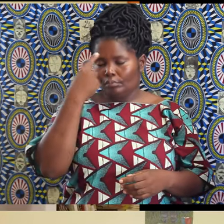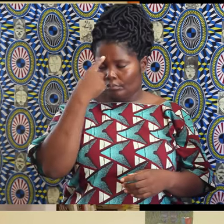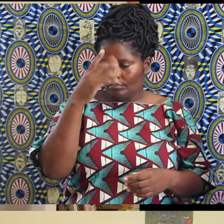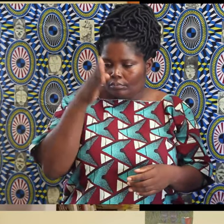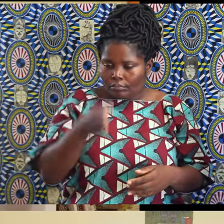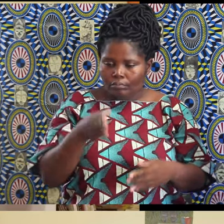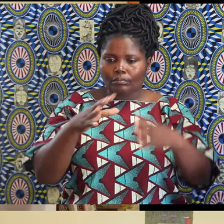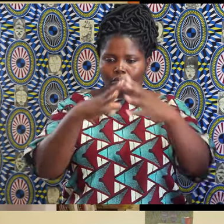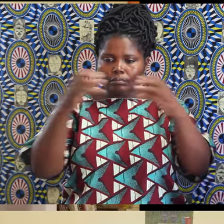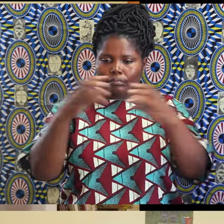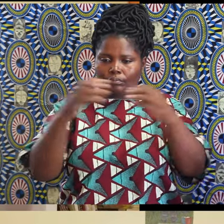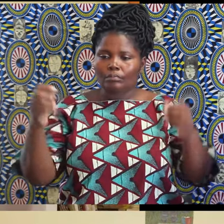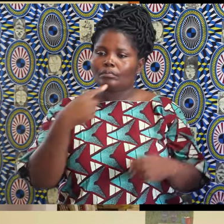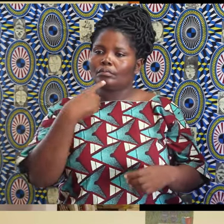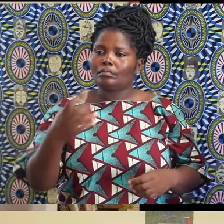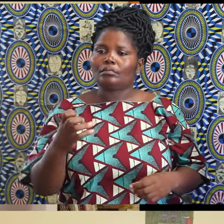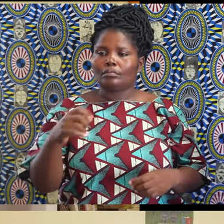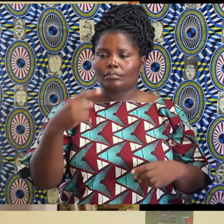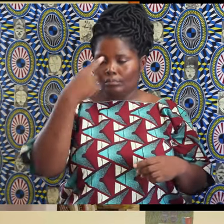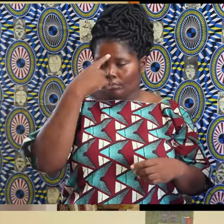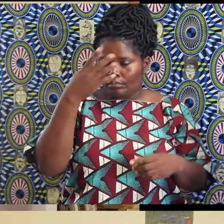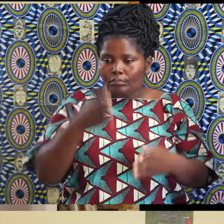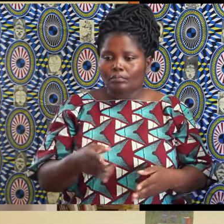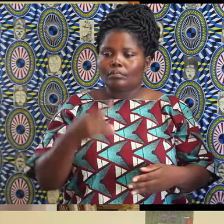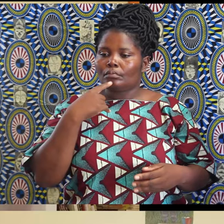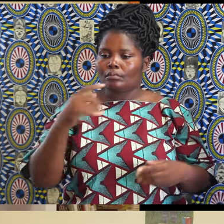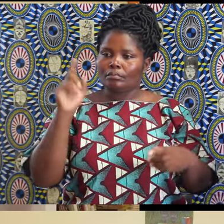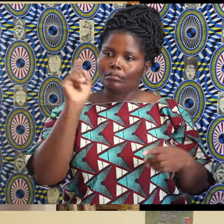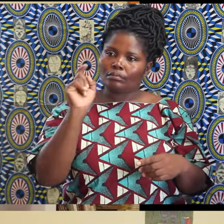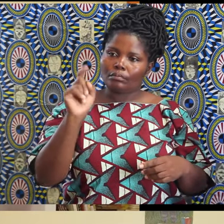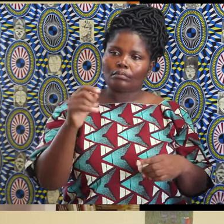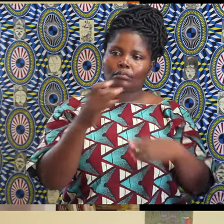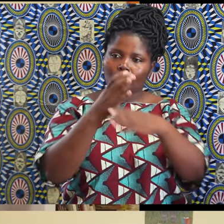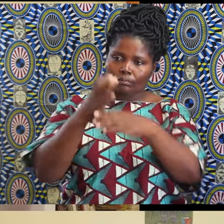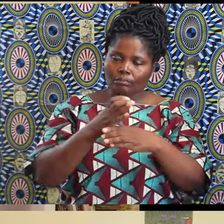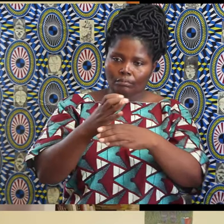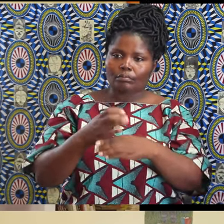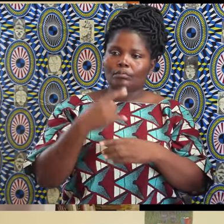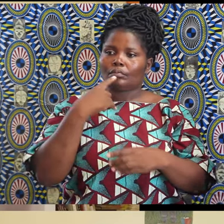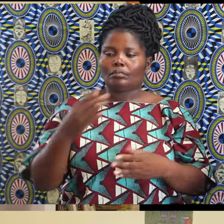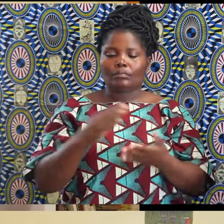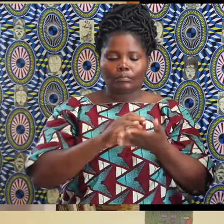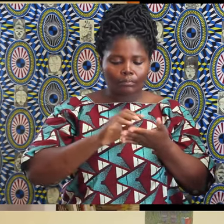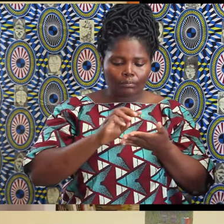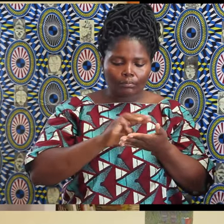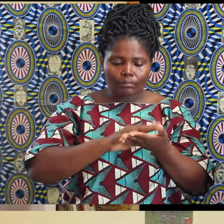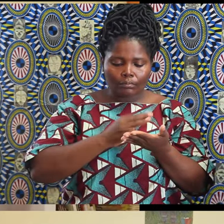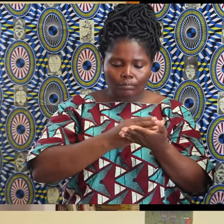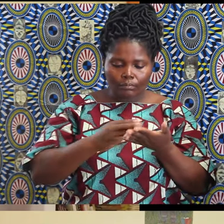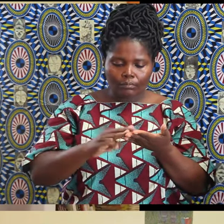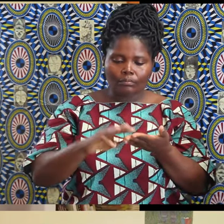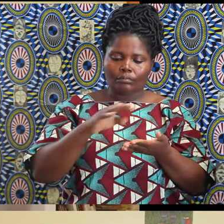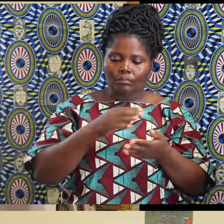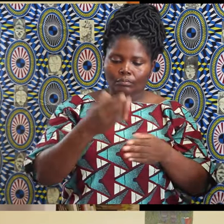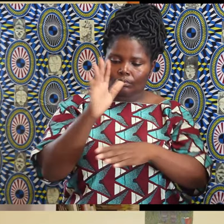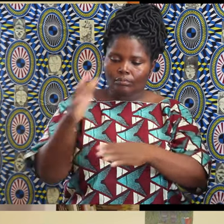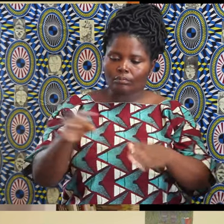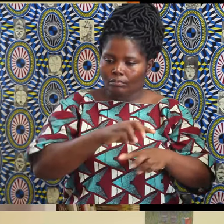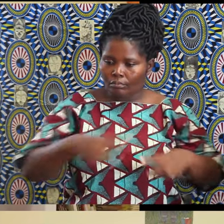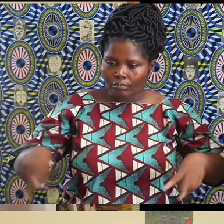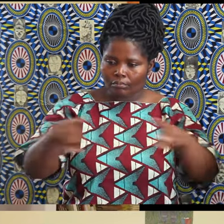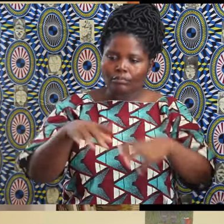del cuento, ¿no? Nos está diciendo la moraleja que tenemos que cuidar del medio ambiente. Los jardines, los